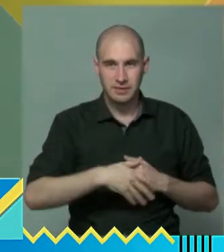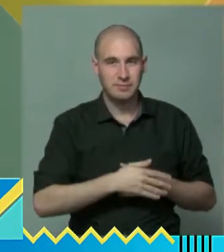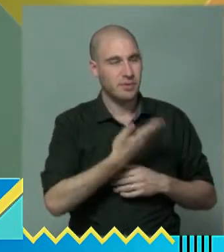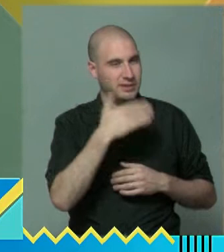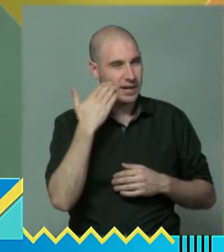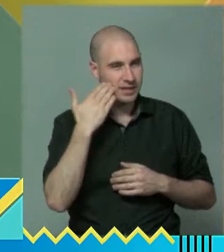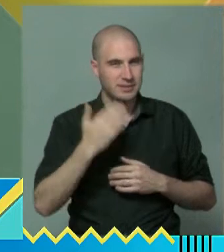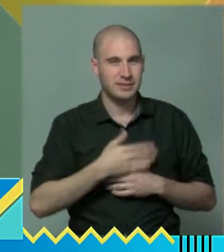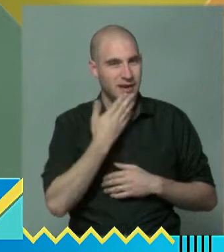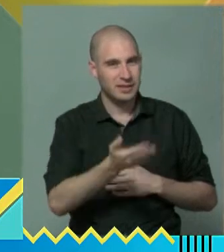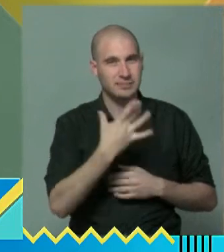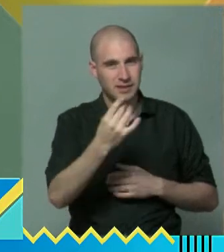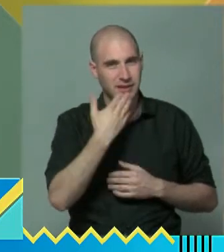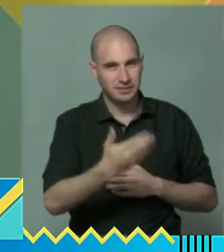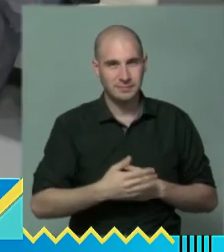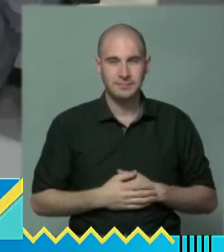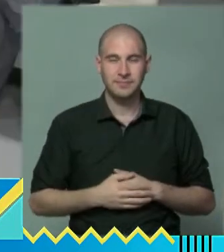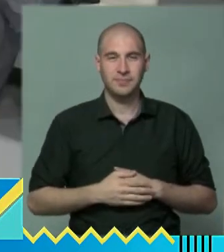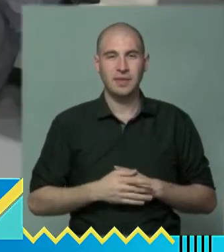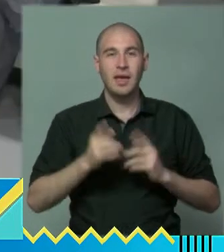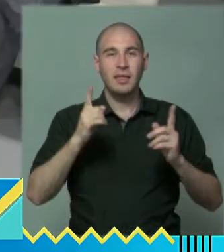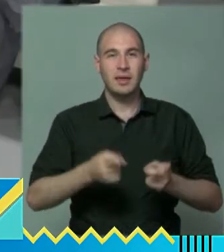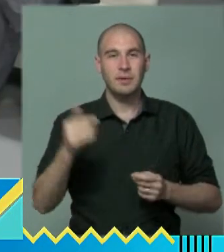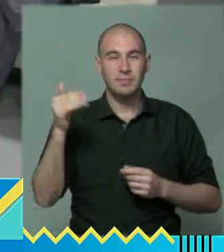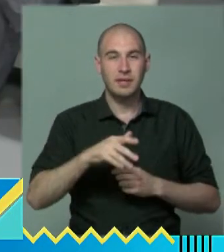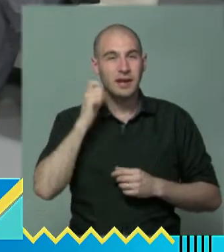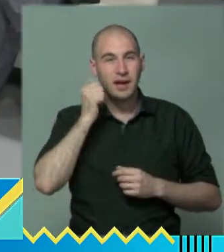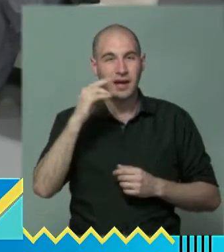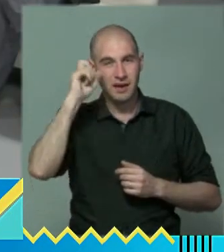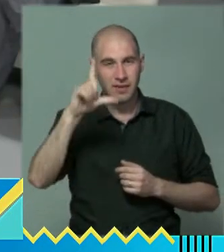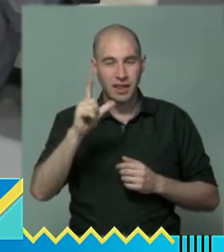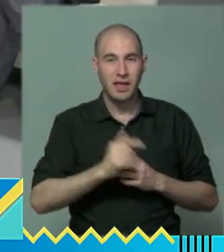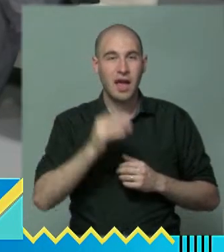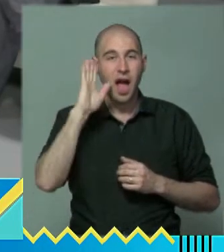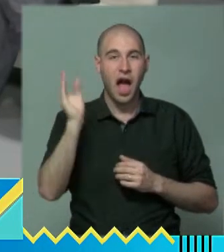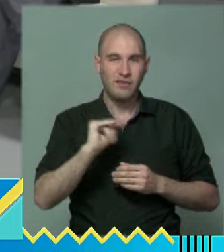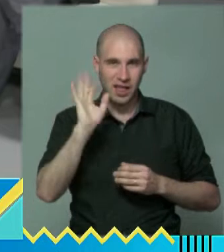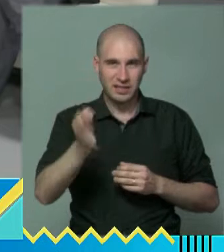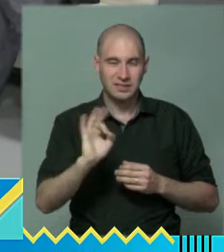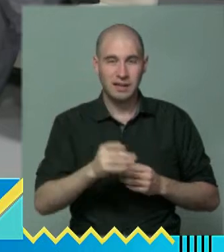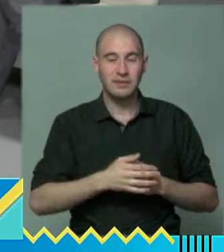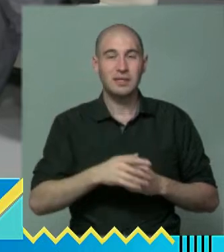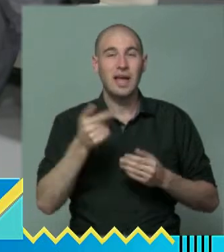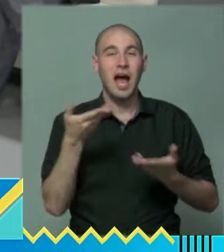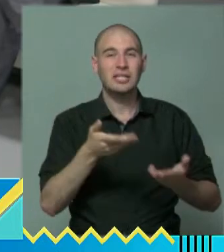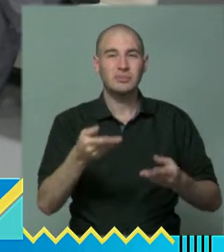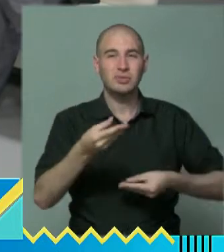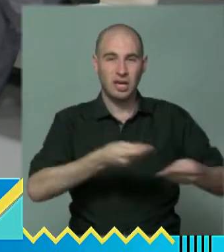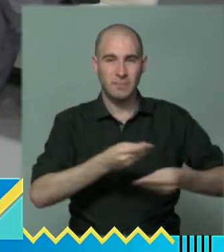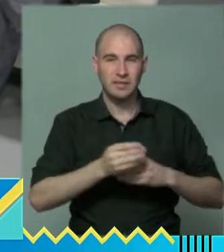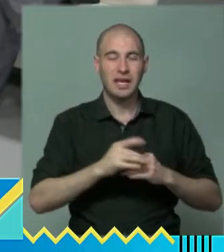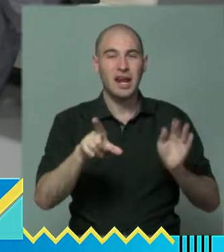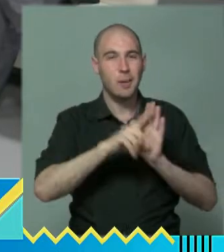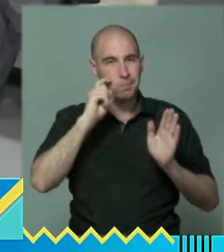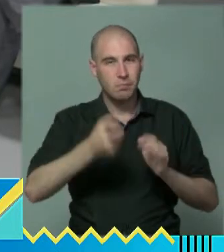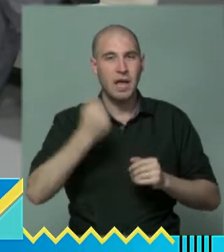Buenas tardes, muchas gracias por invitarme. Y está con nosotros Gabriel Farrando, abogado especialista en asesoramiento empresarial y